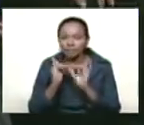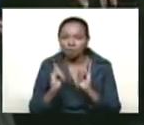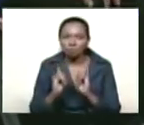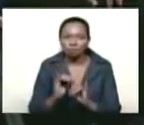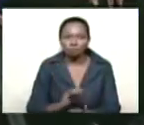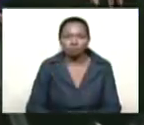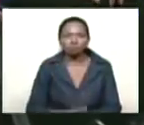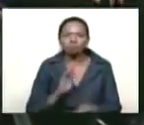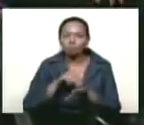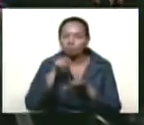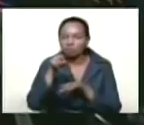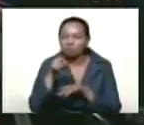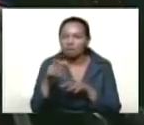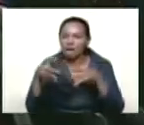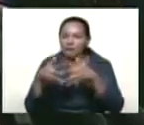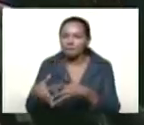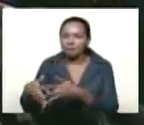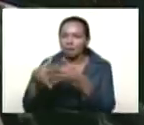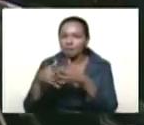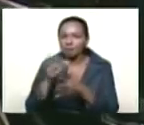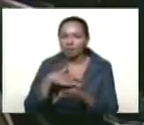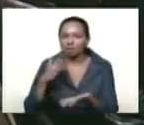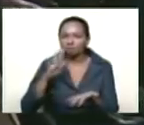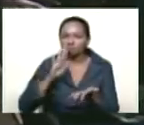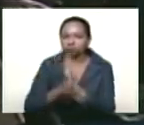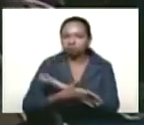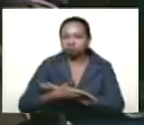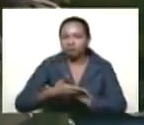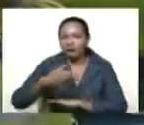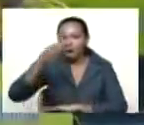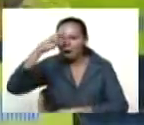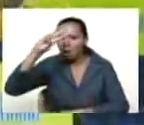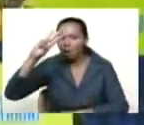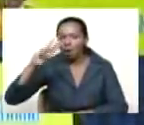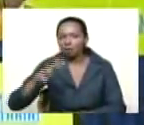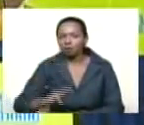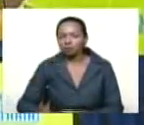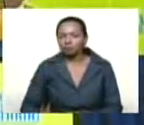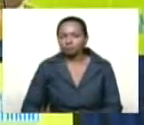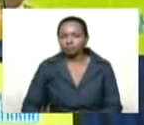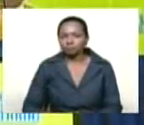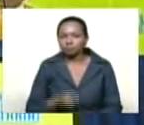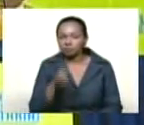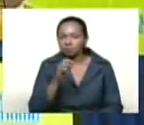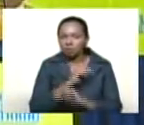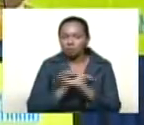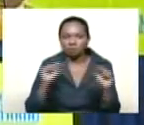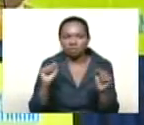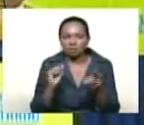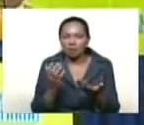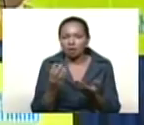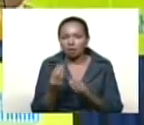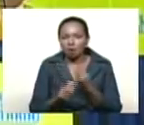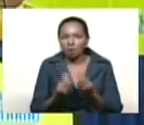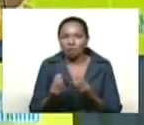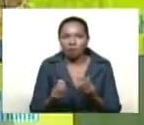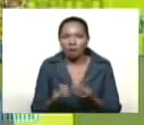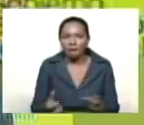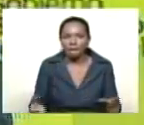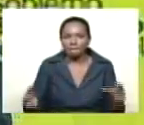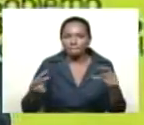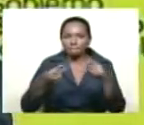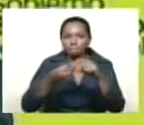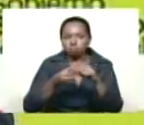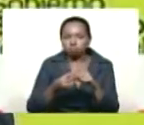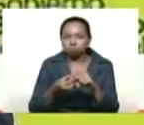el imperialismo quiere destruir lo que es imposible destruir, la relación de